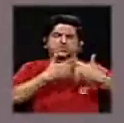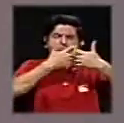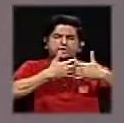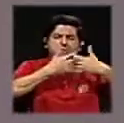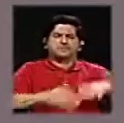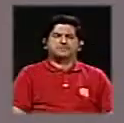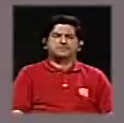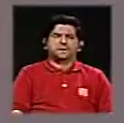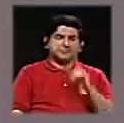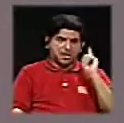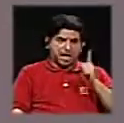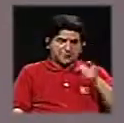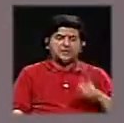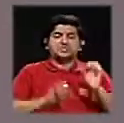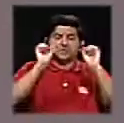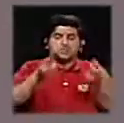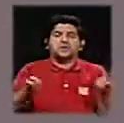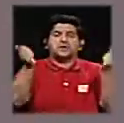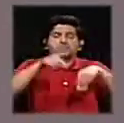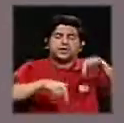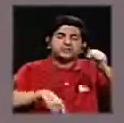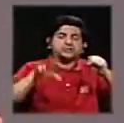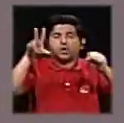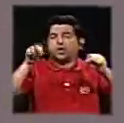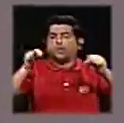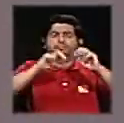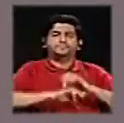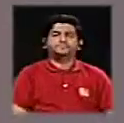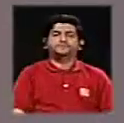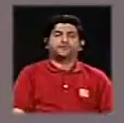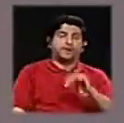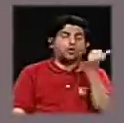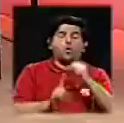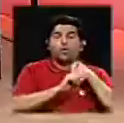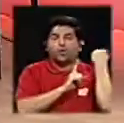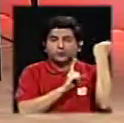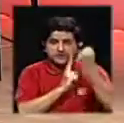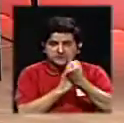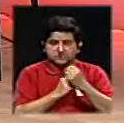particular aquí donde advierte, vea, esto puede pasar o no. Y hay